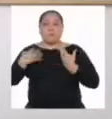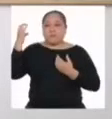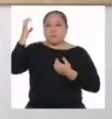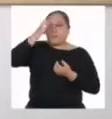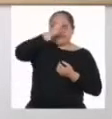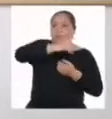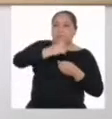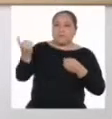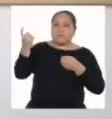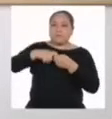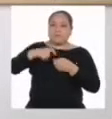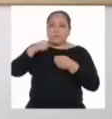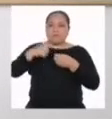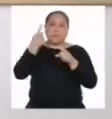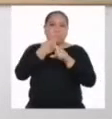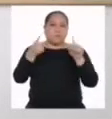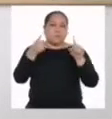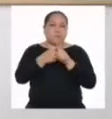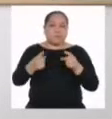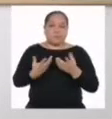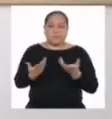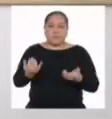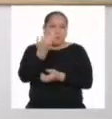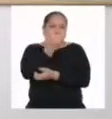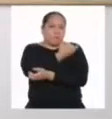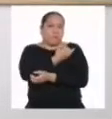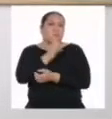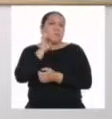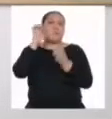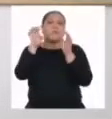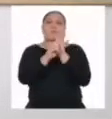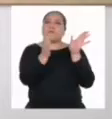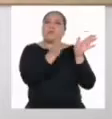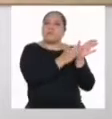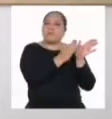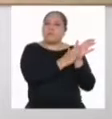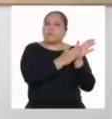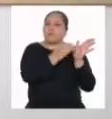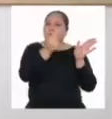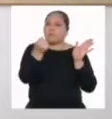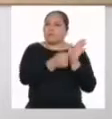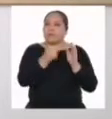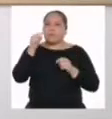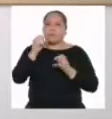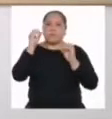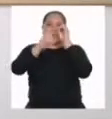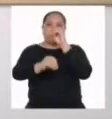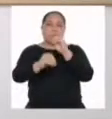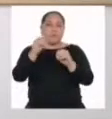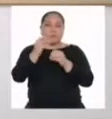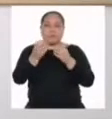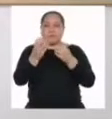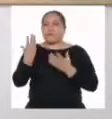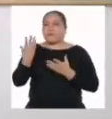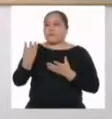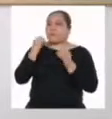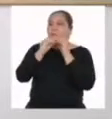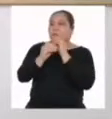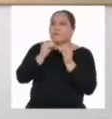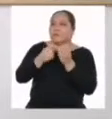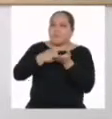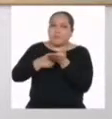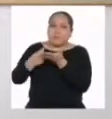la participación de instituciones como la Defensoría del Pueblo. Esta propone como alternativa